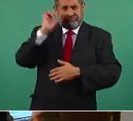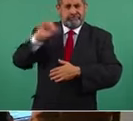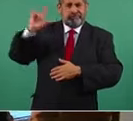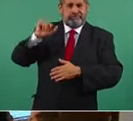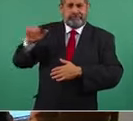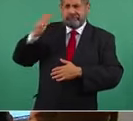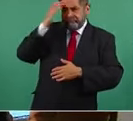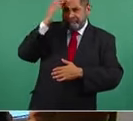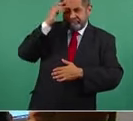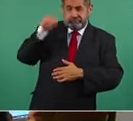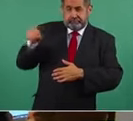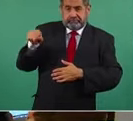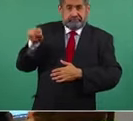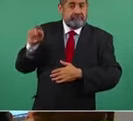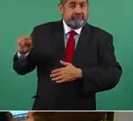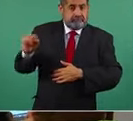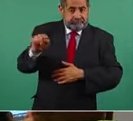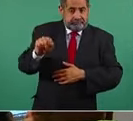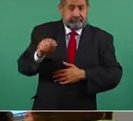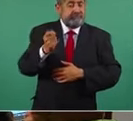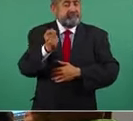están